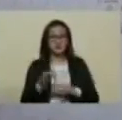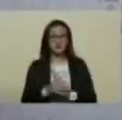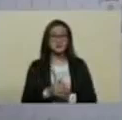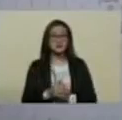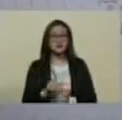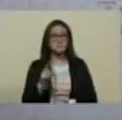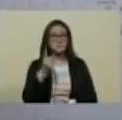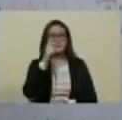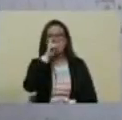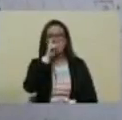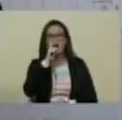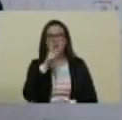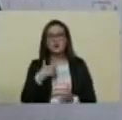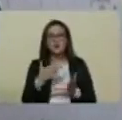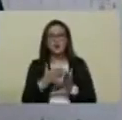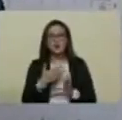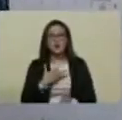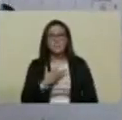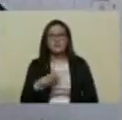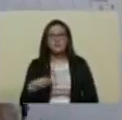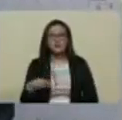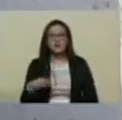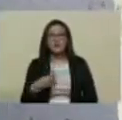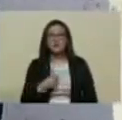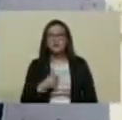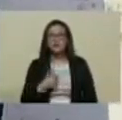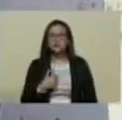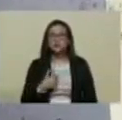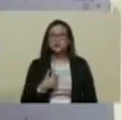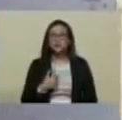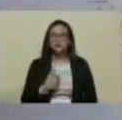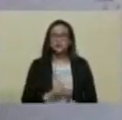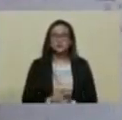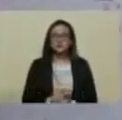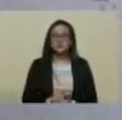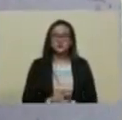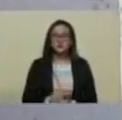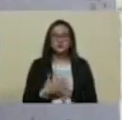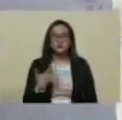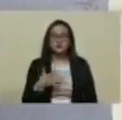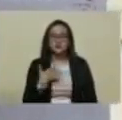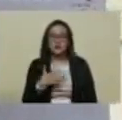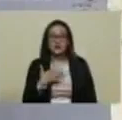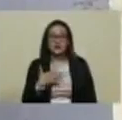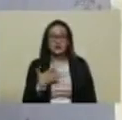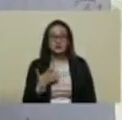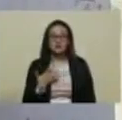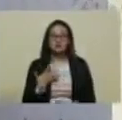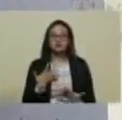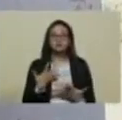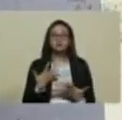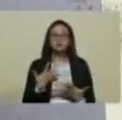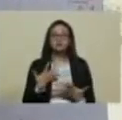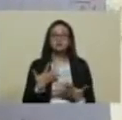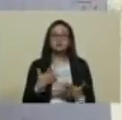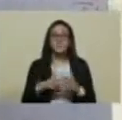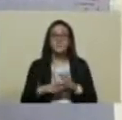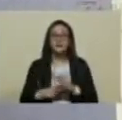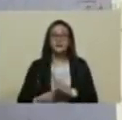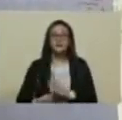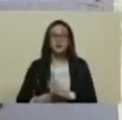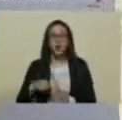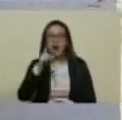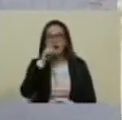Era el primer año escolar que me tocaba como presidente. Y yo sentía un peso tremendo. El año